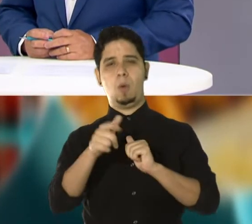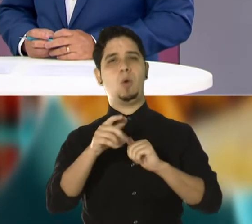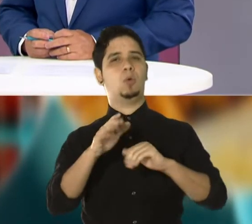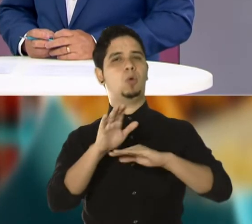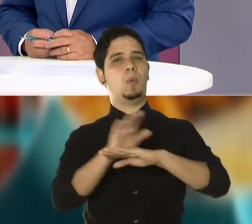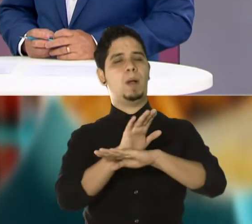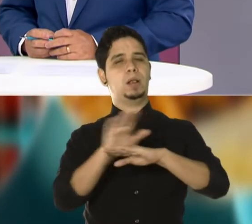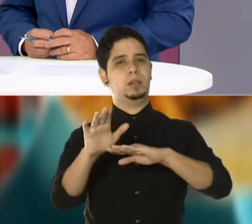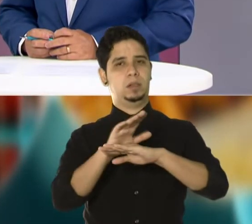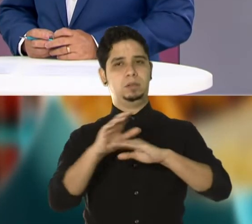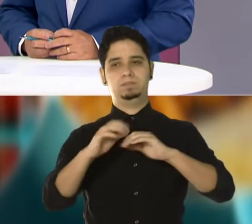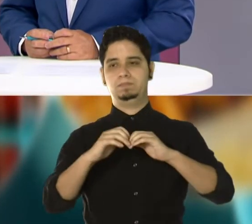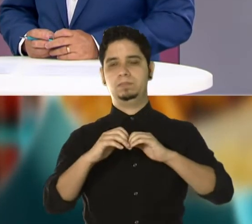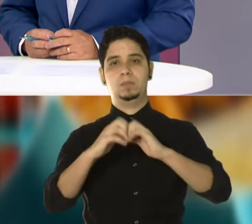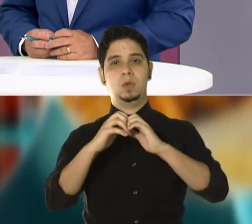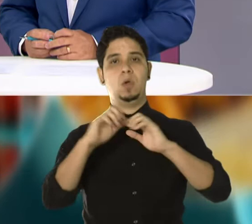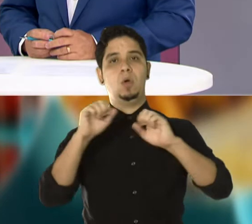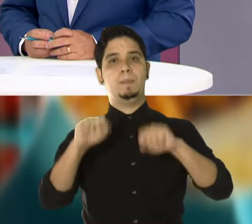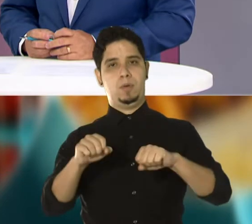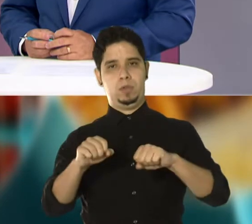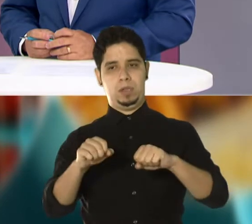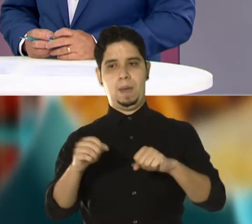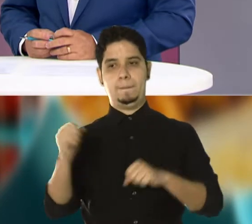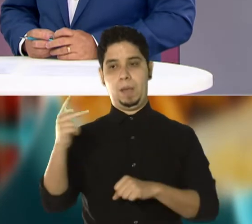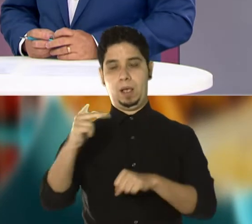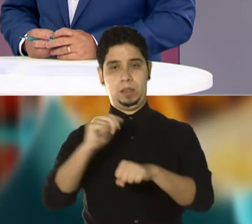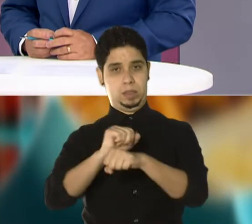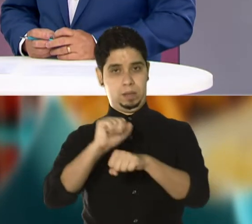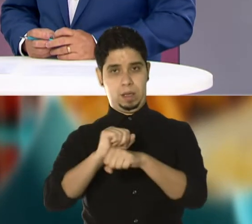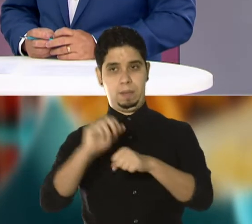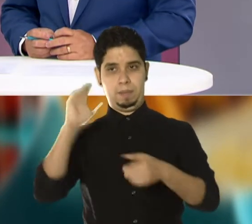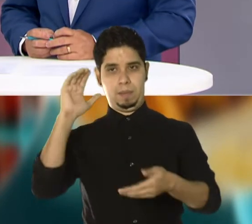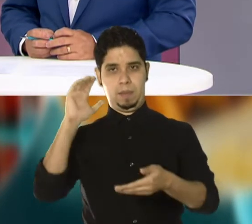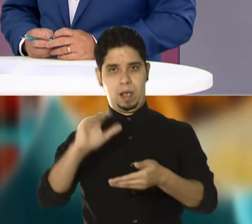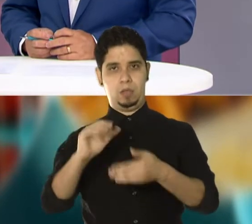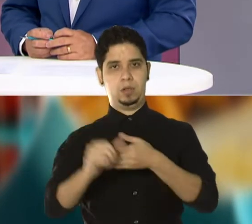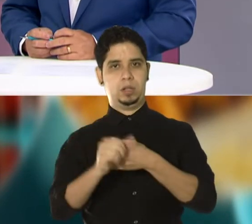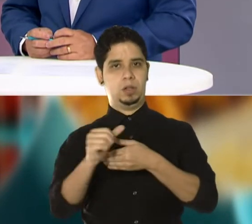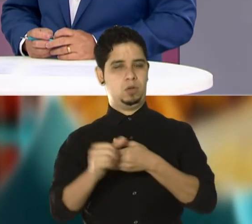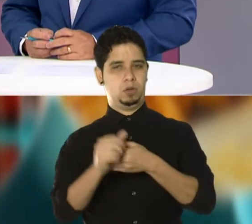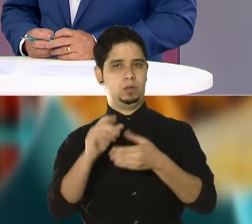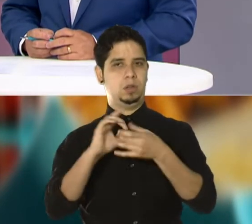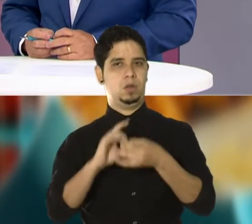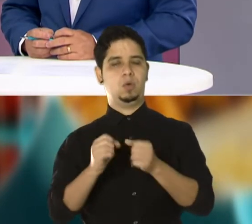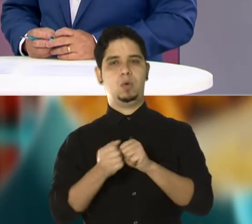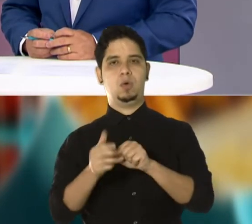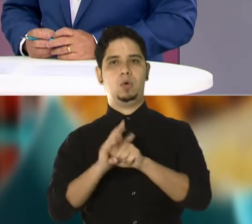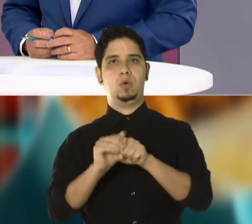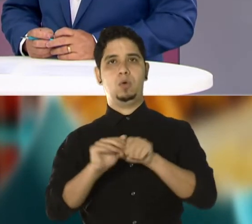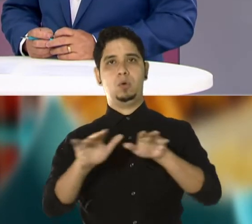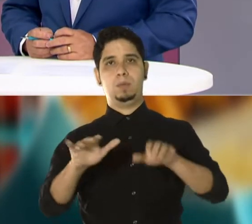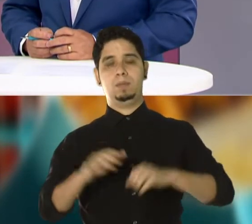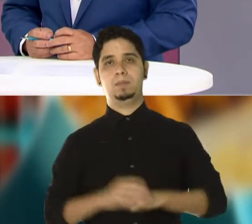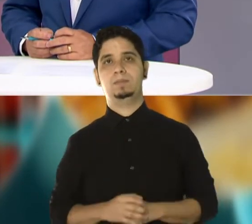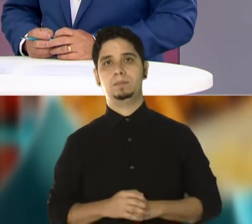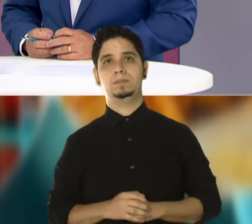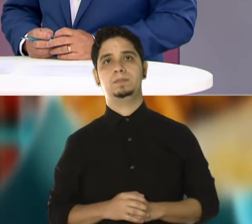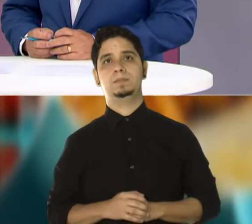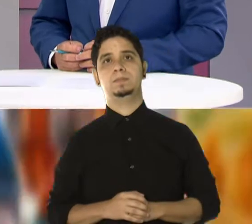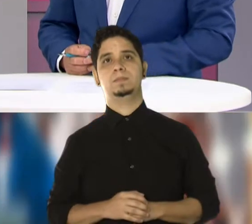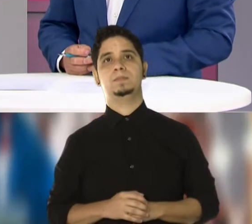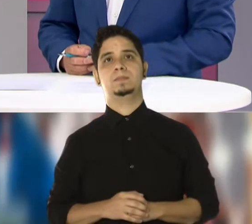construcción podían regresar minimizando el riesgo de COVID, estableciendo... Se controlaban las entradas, se